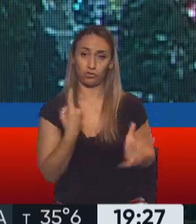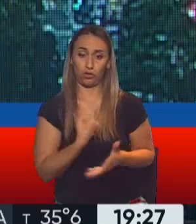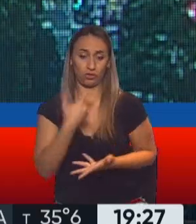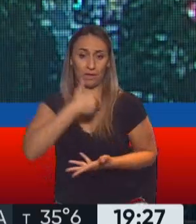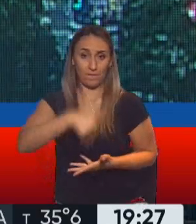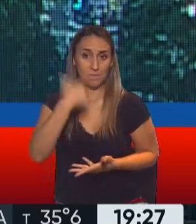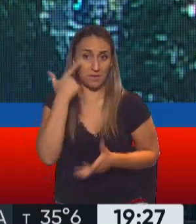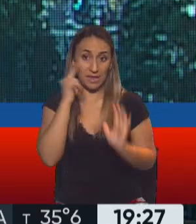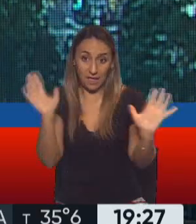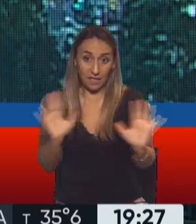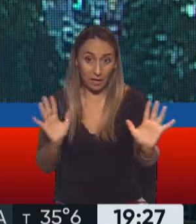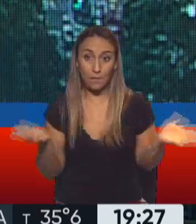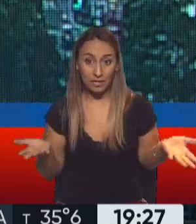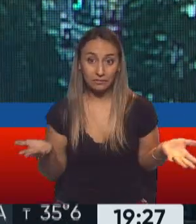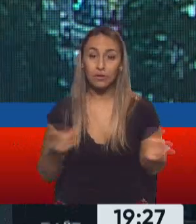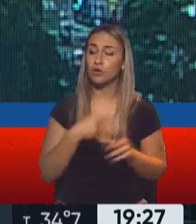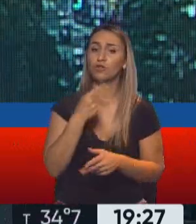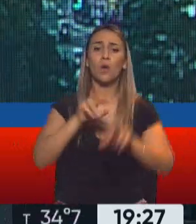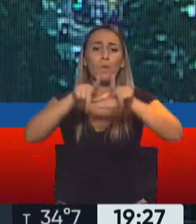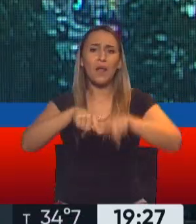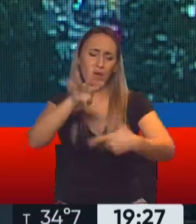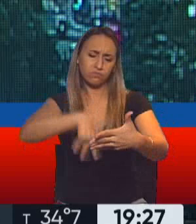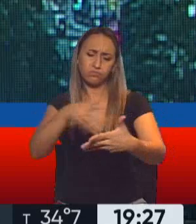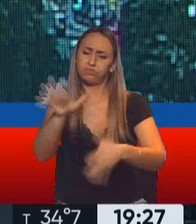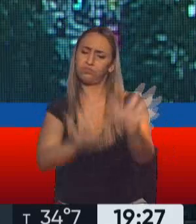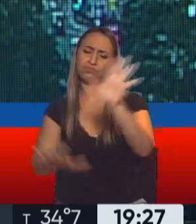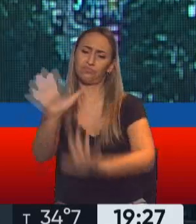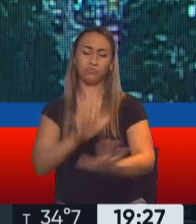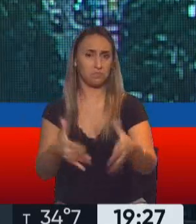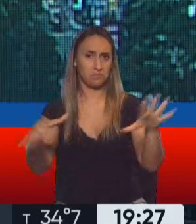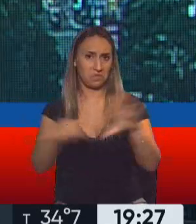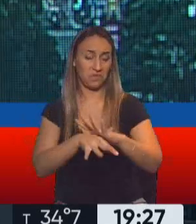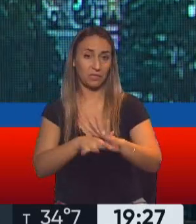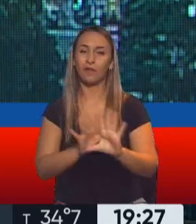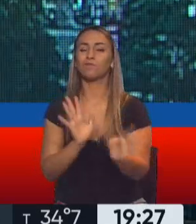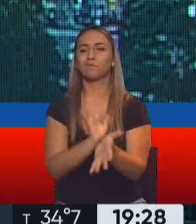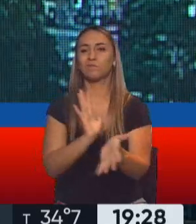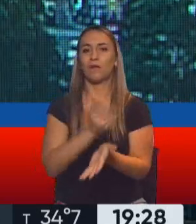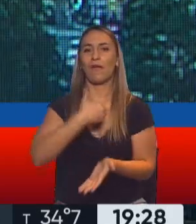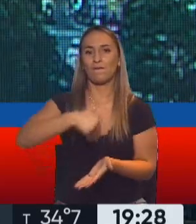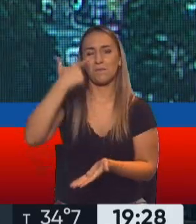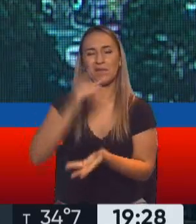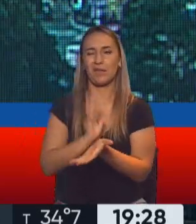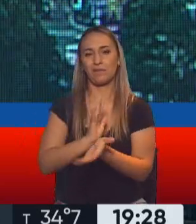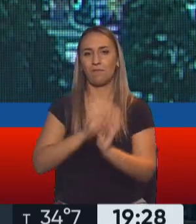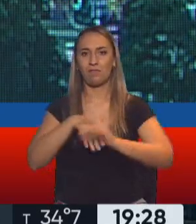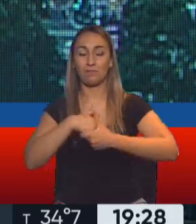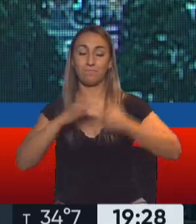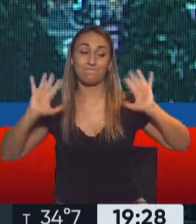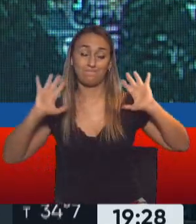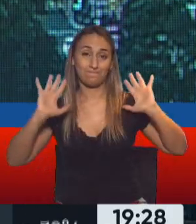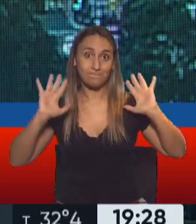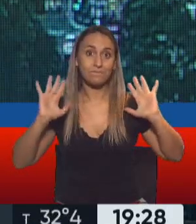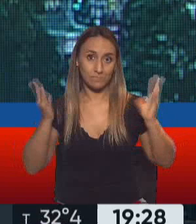ver. La diagramación del plan, nada que ver. El Fondo Monetario se lavó las manos, sino que lo aplicaron mal. Bueno, ahí podríamos de repente pensar cuál